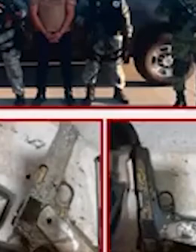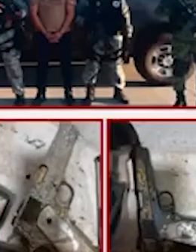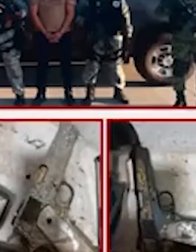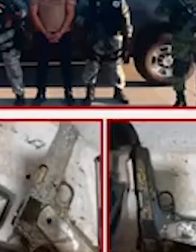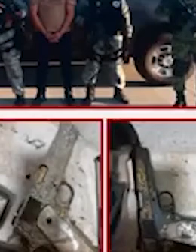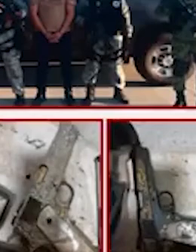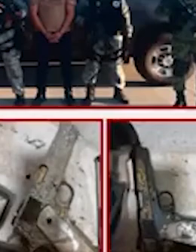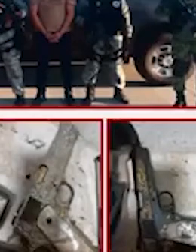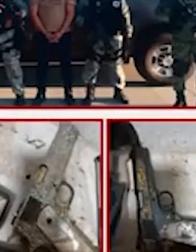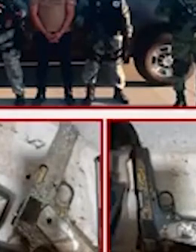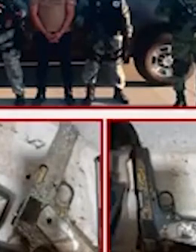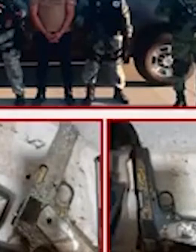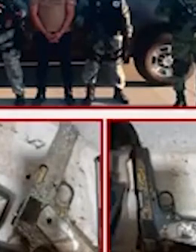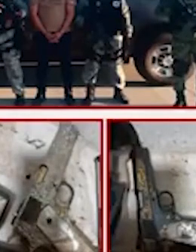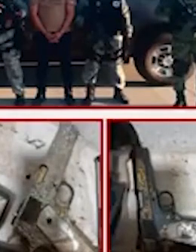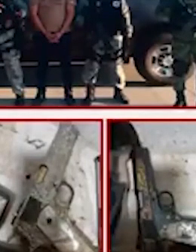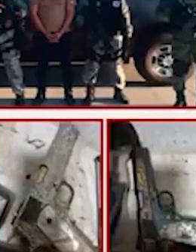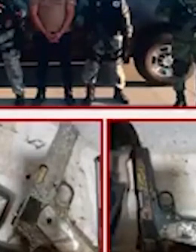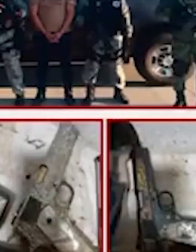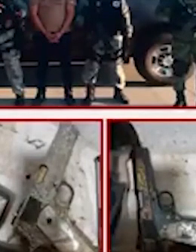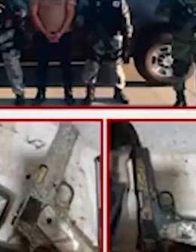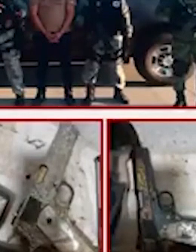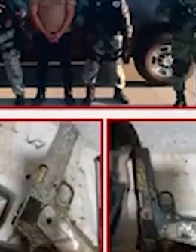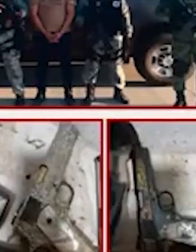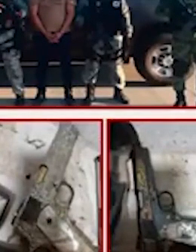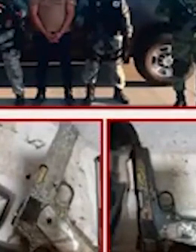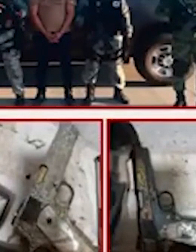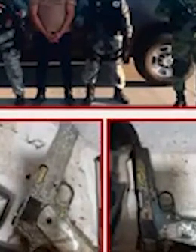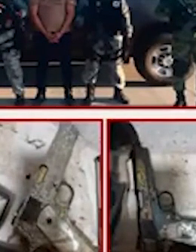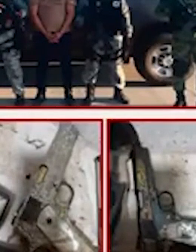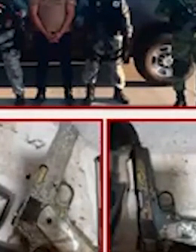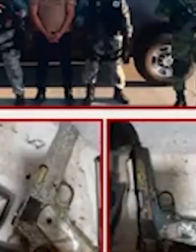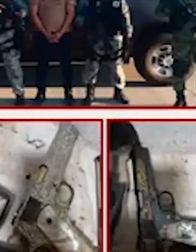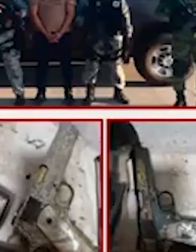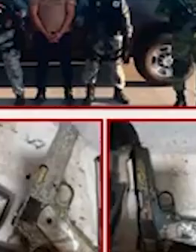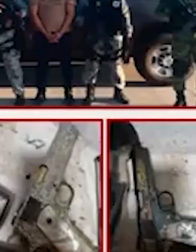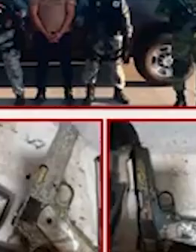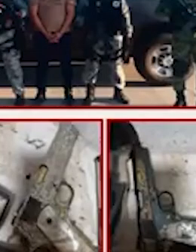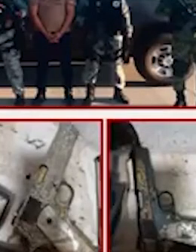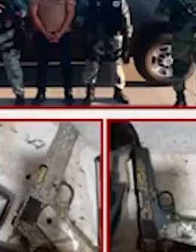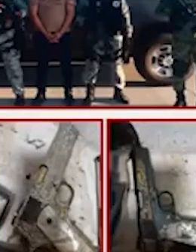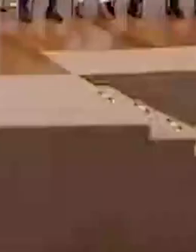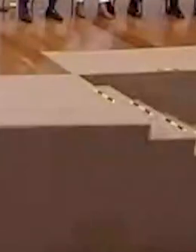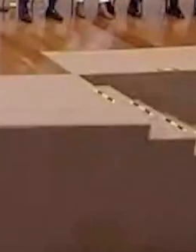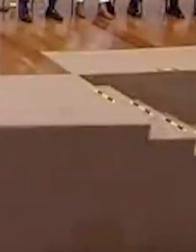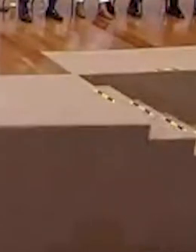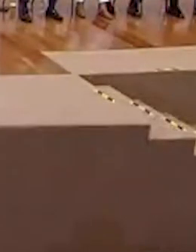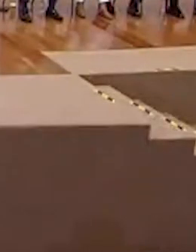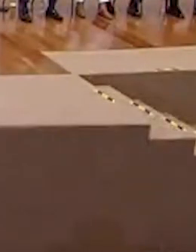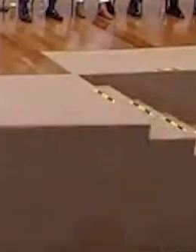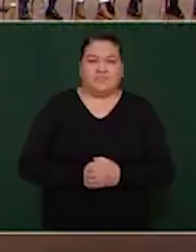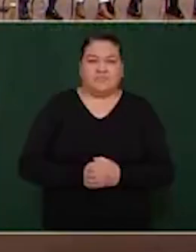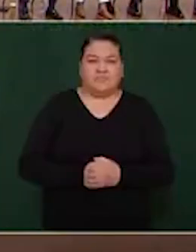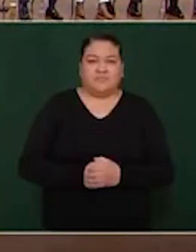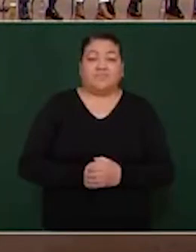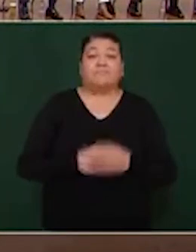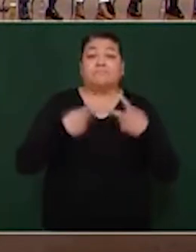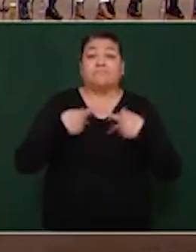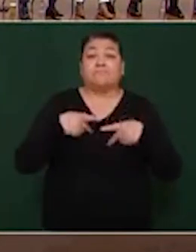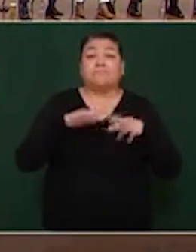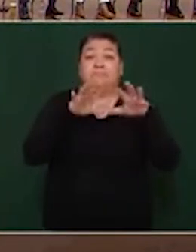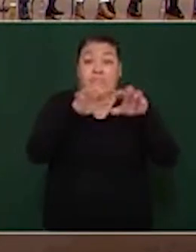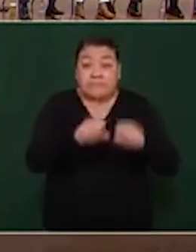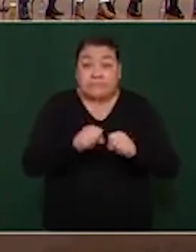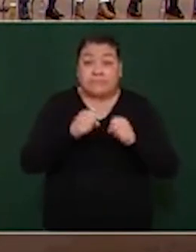coordinada por la Guardia Nacional y la Sedena y con el apoyo de la Fiscalía General de la República, se detuvo también